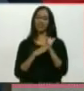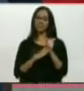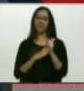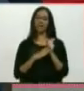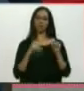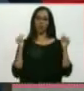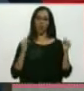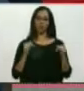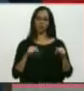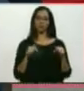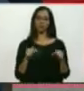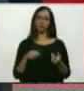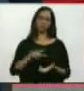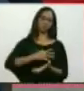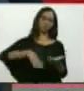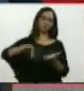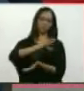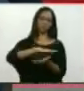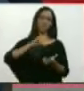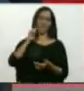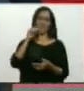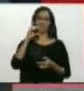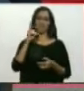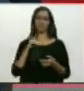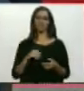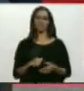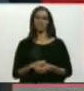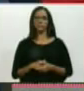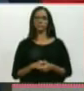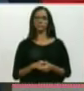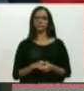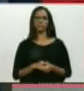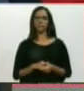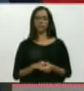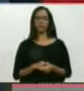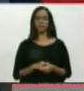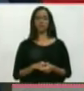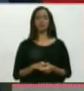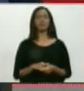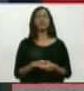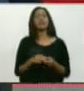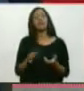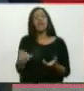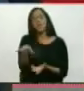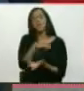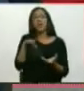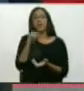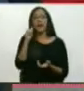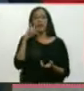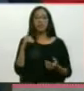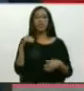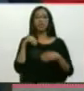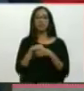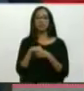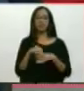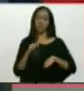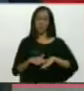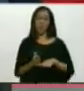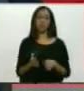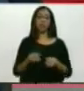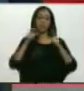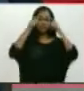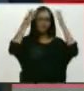este momento la revuelta que tiene Acción Democrática. Ay, Dios, qué chido. La revuelta que tiene Acción Democrática, el peor que tiene prendido Acción Democrática interno. Ramos